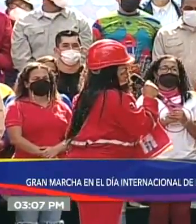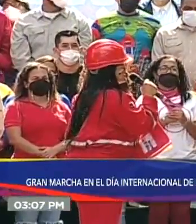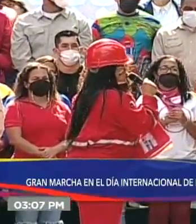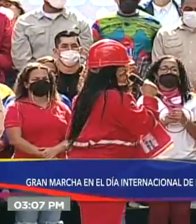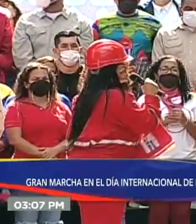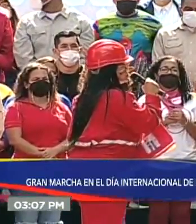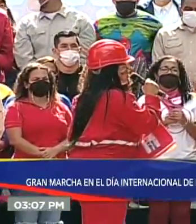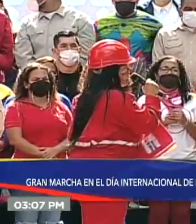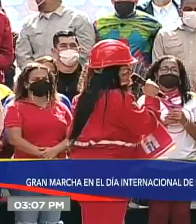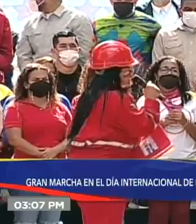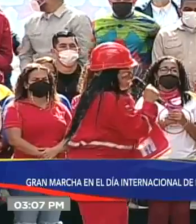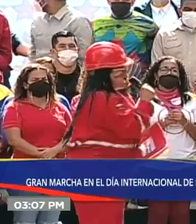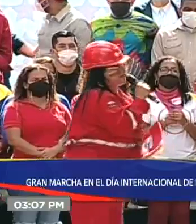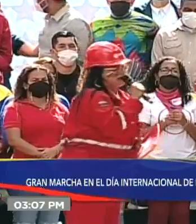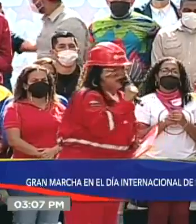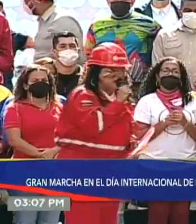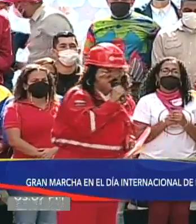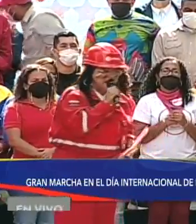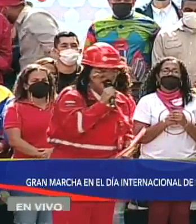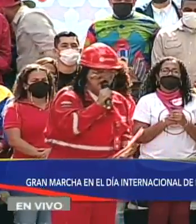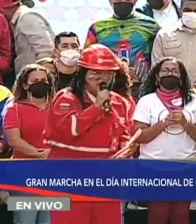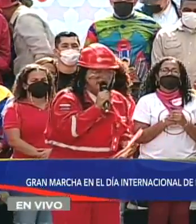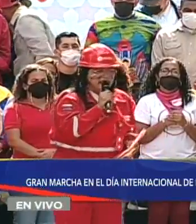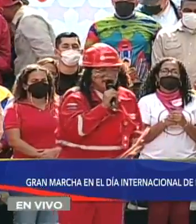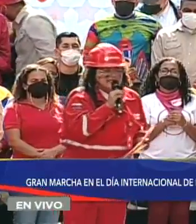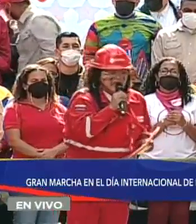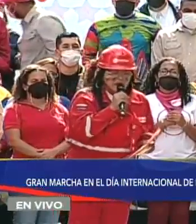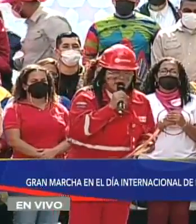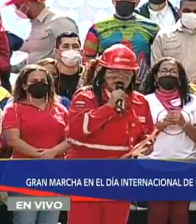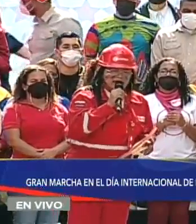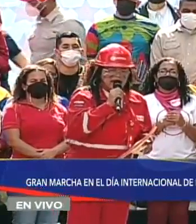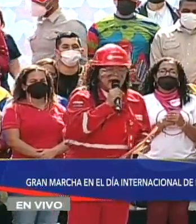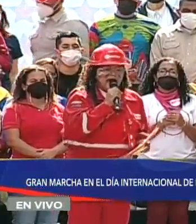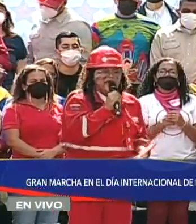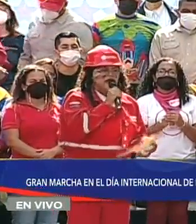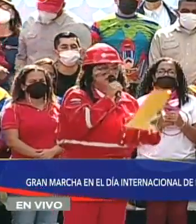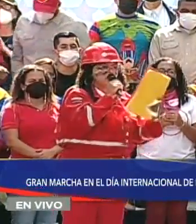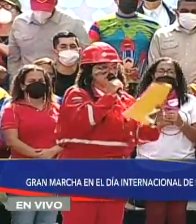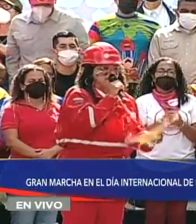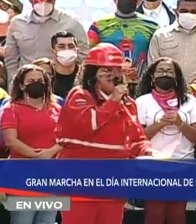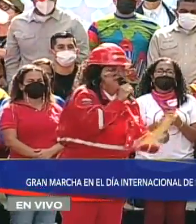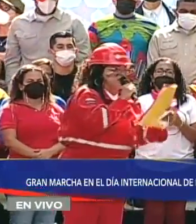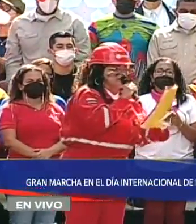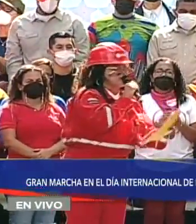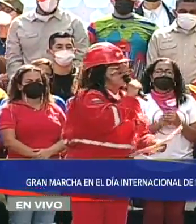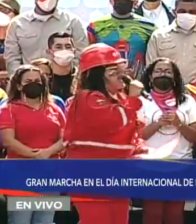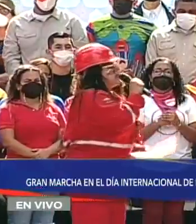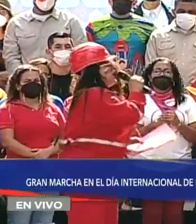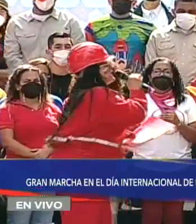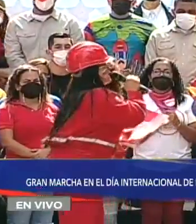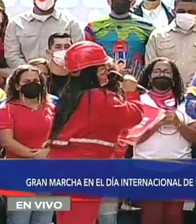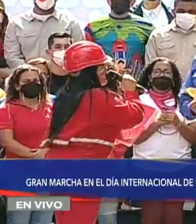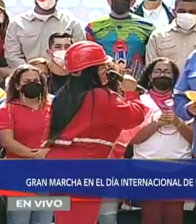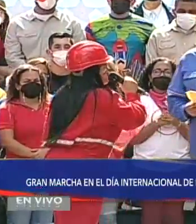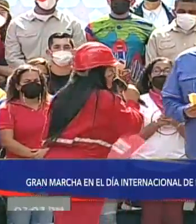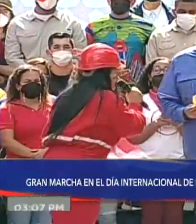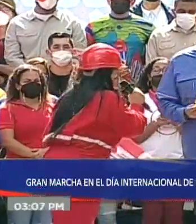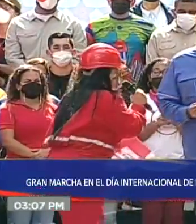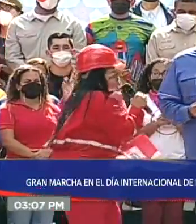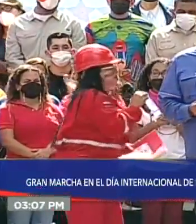mujer trabajadora, José Chino Kang, a partir del día de hoy, se convierte en el movimiento nacional de